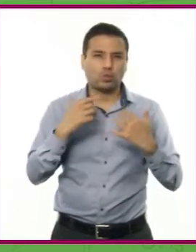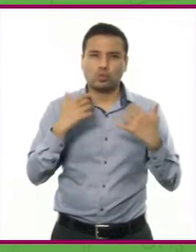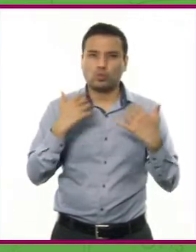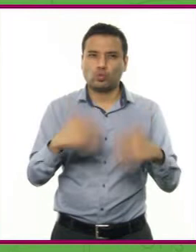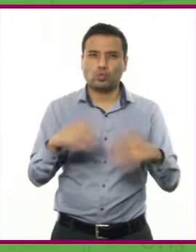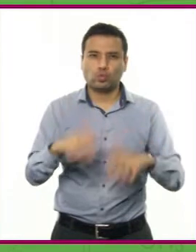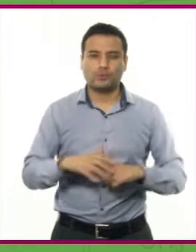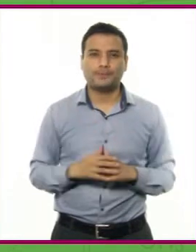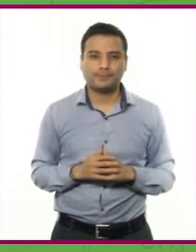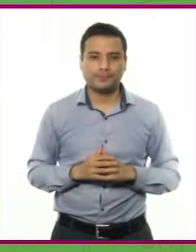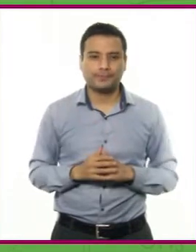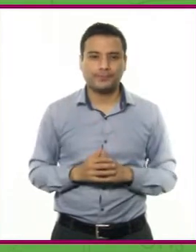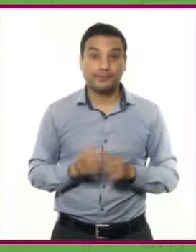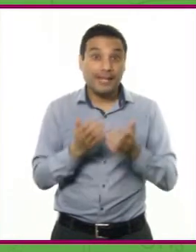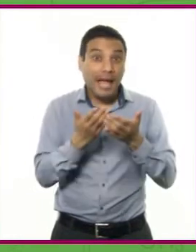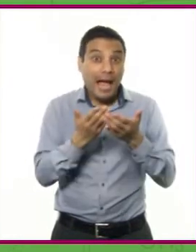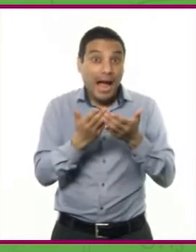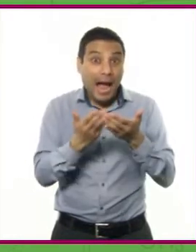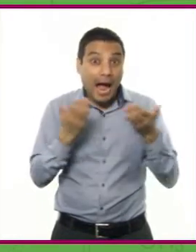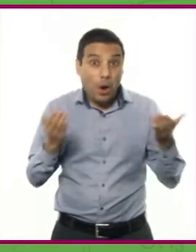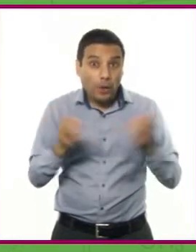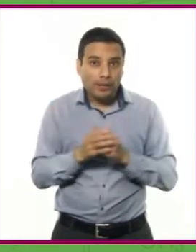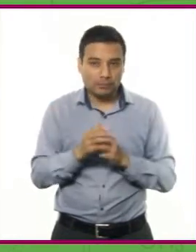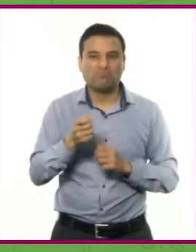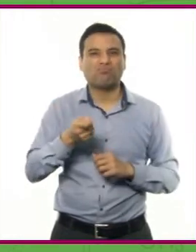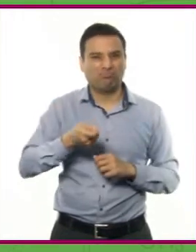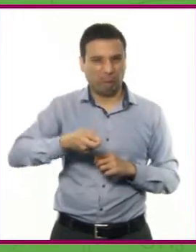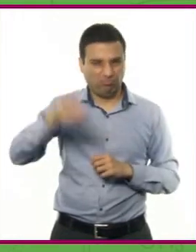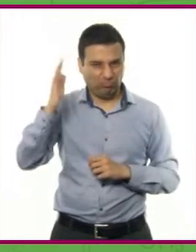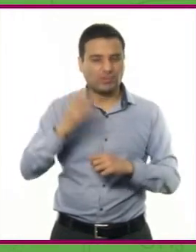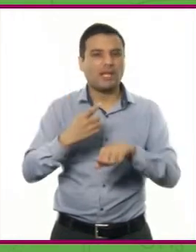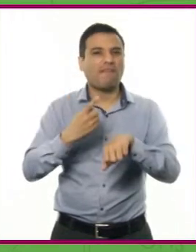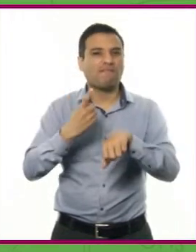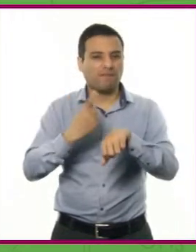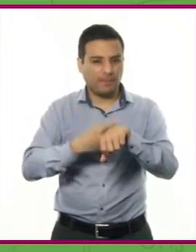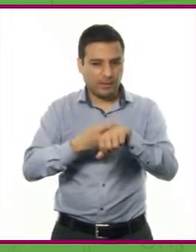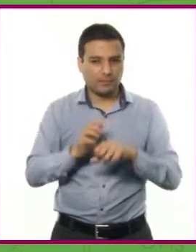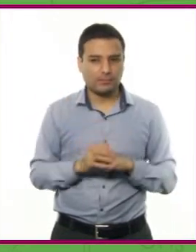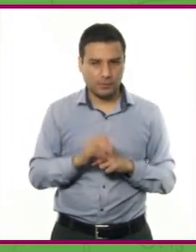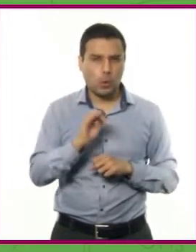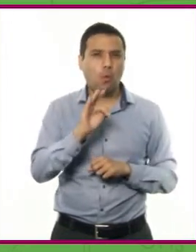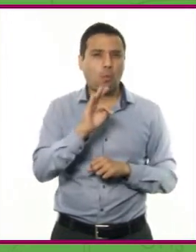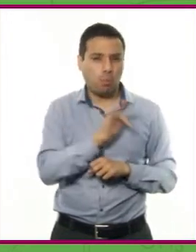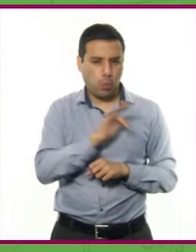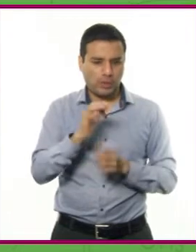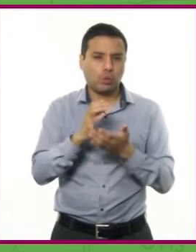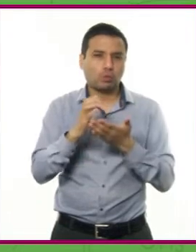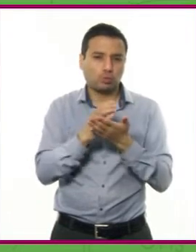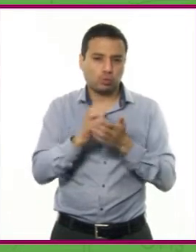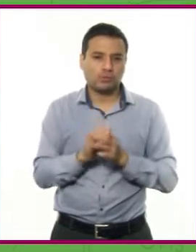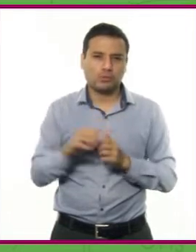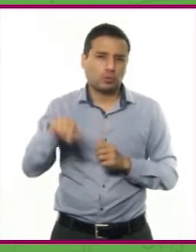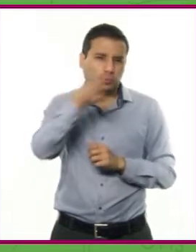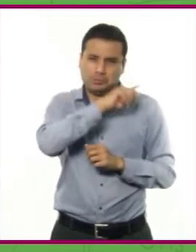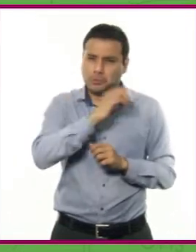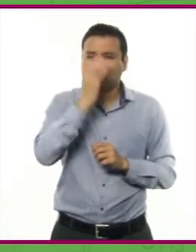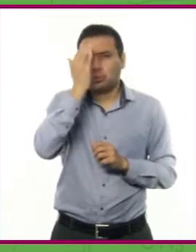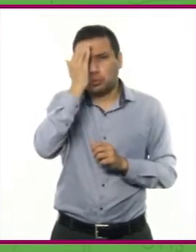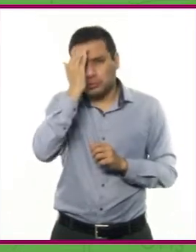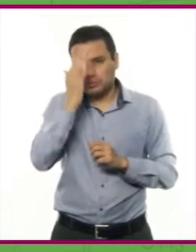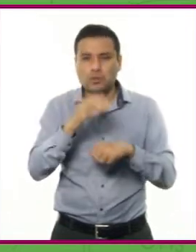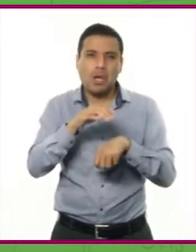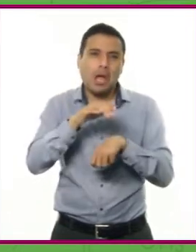Hoy, se reconoce como una enfermedad y se sabe cómo tratarla. Casi todos conocemos algún caso de adicción.